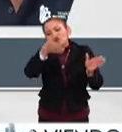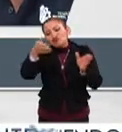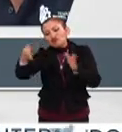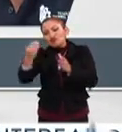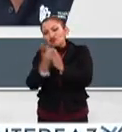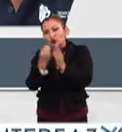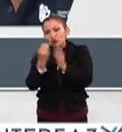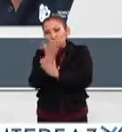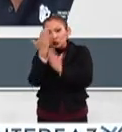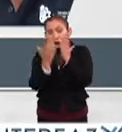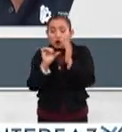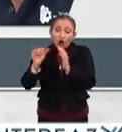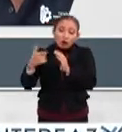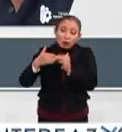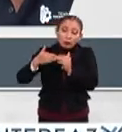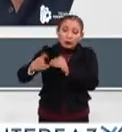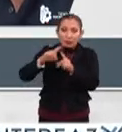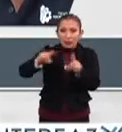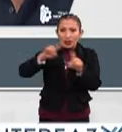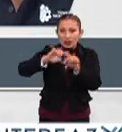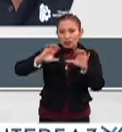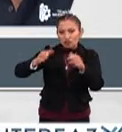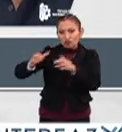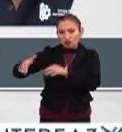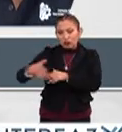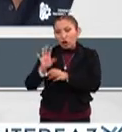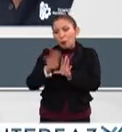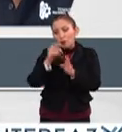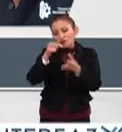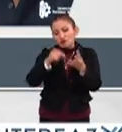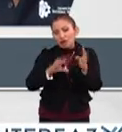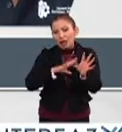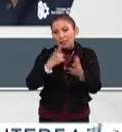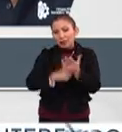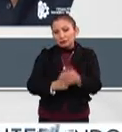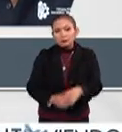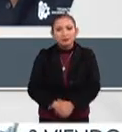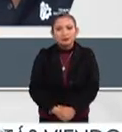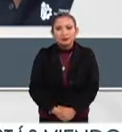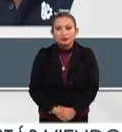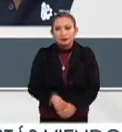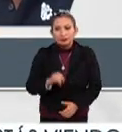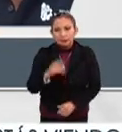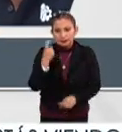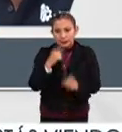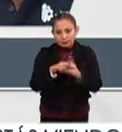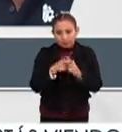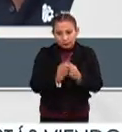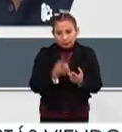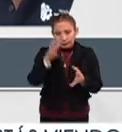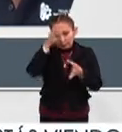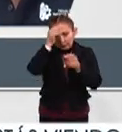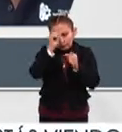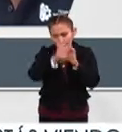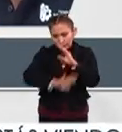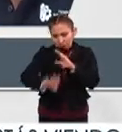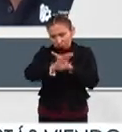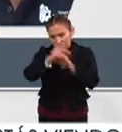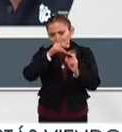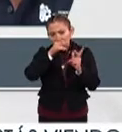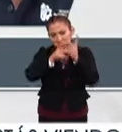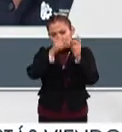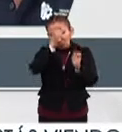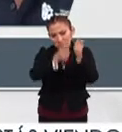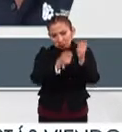en este MOOC y qué otros durante los diferentes módulos? Platíquenos cómo se compone. Claro que sí, empezamos con conceptos básicos,